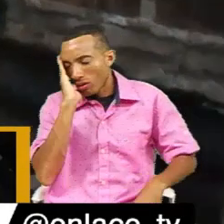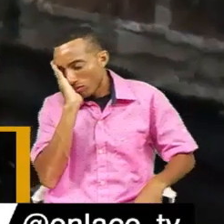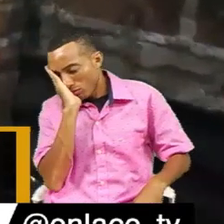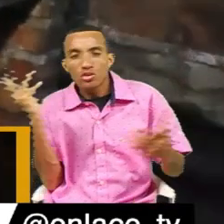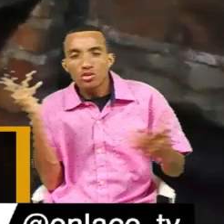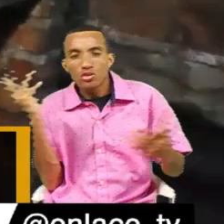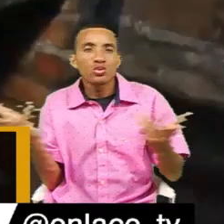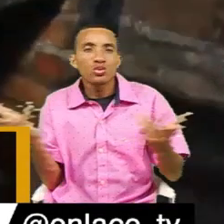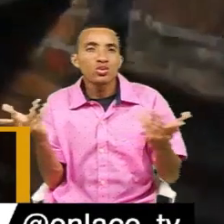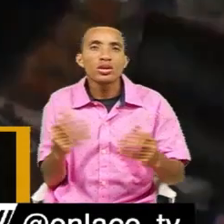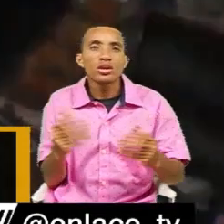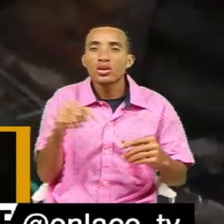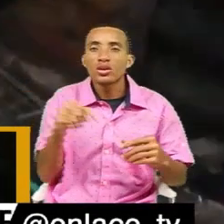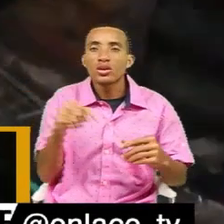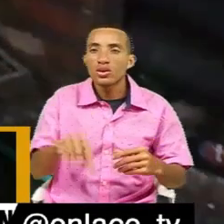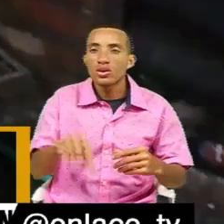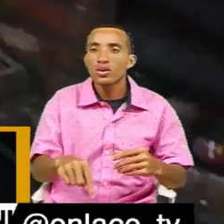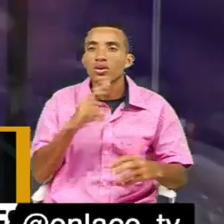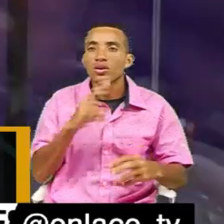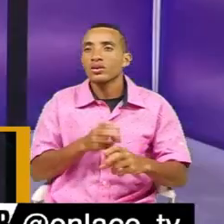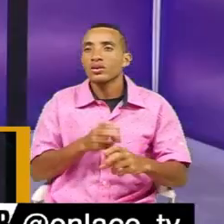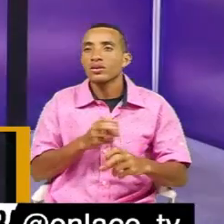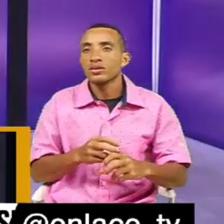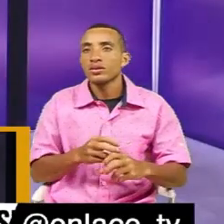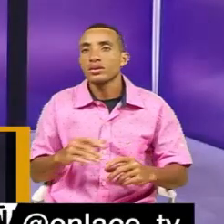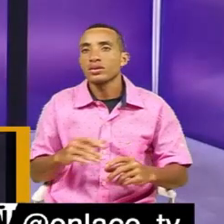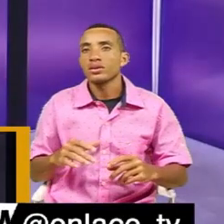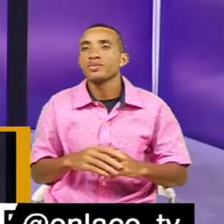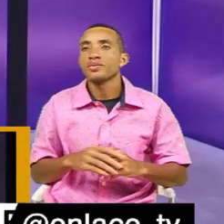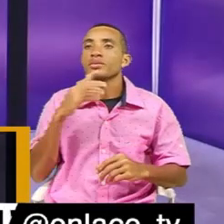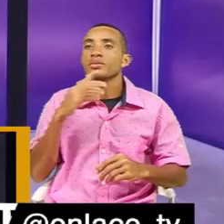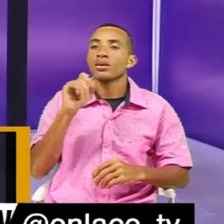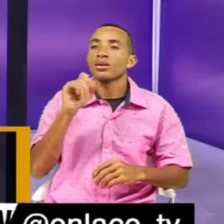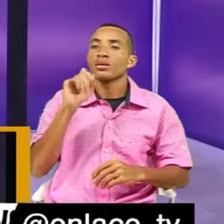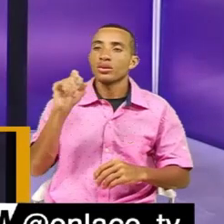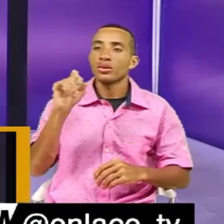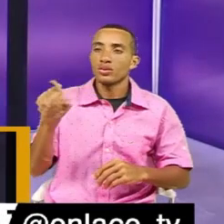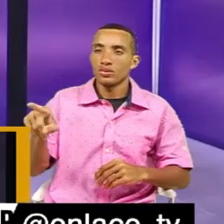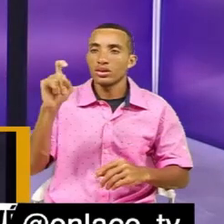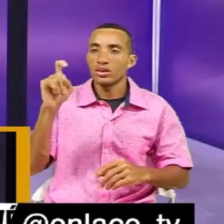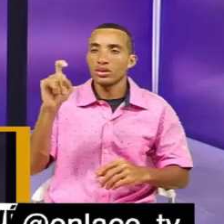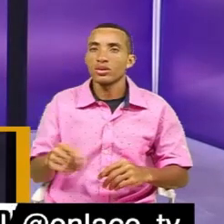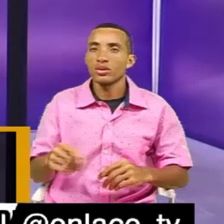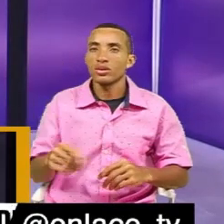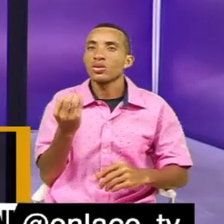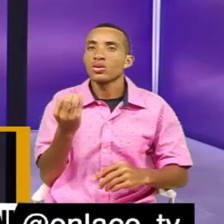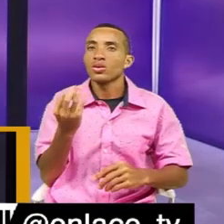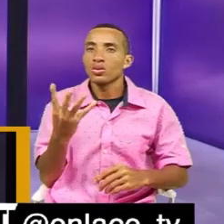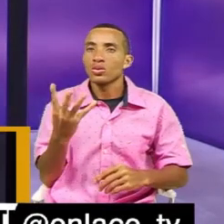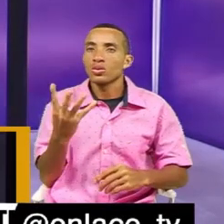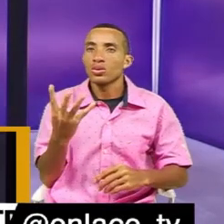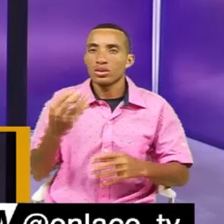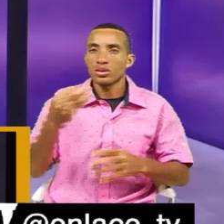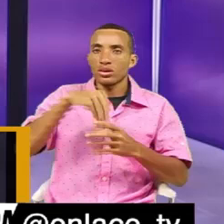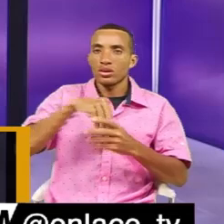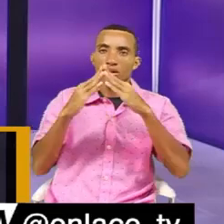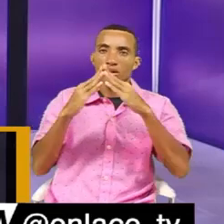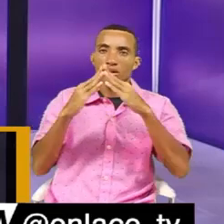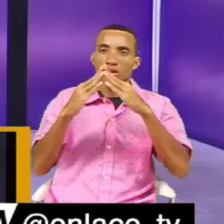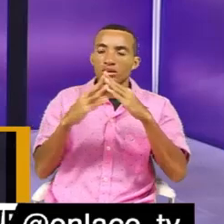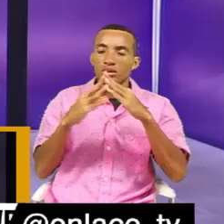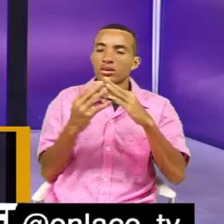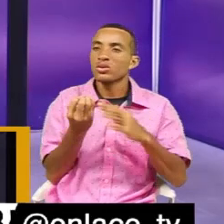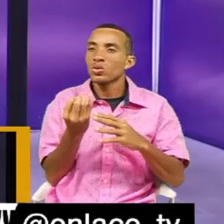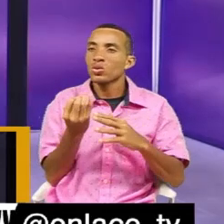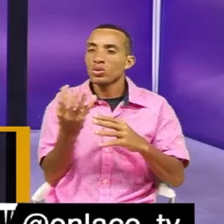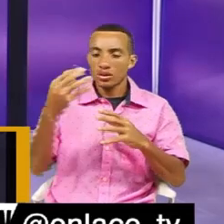de pronto, por lo menos, en esta difícil situación? Dígame, Janet. Me gustaría que le pregunte a la señora Adiela cuántas personas comparten con ella esta vivienda. Es decir,